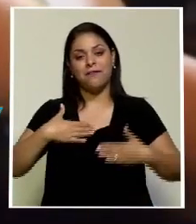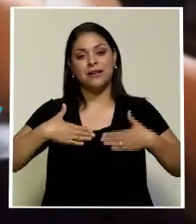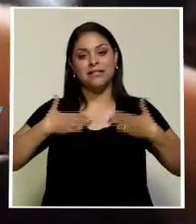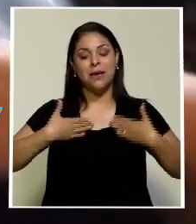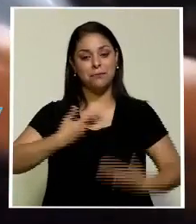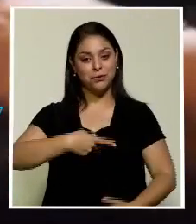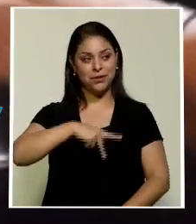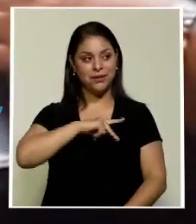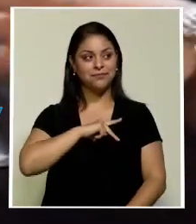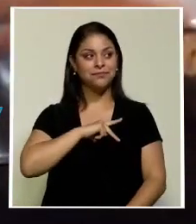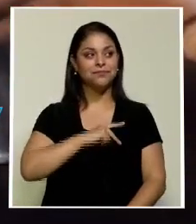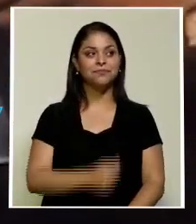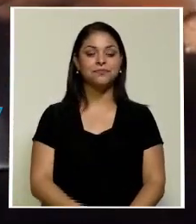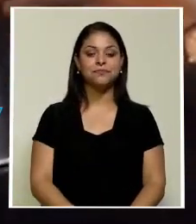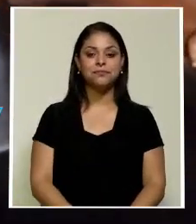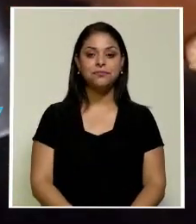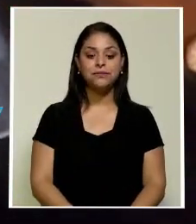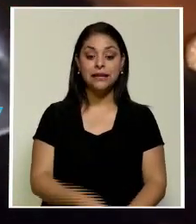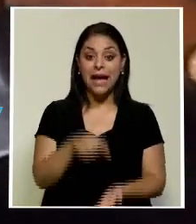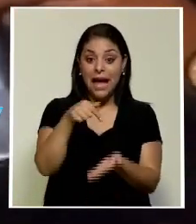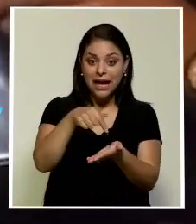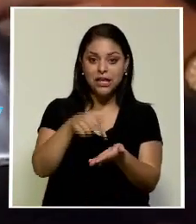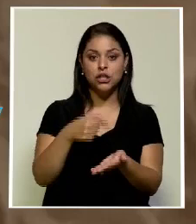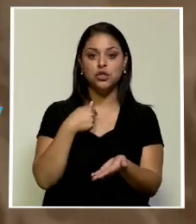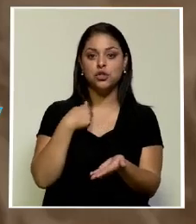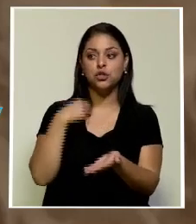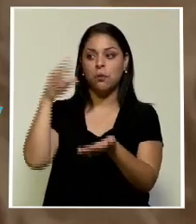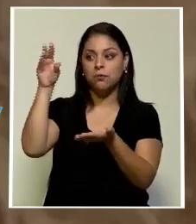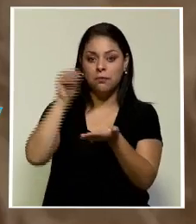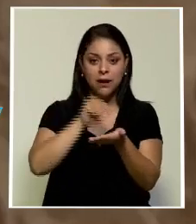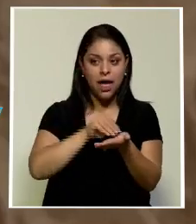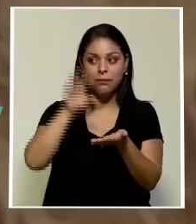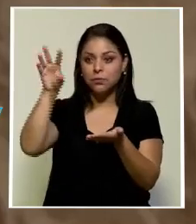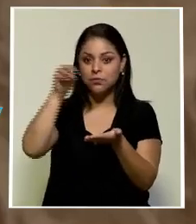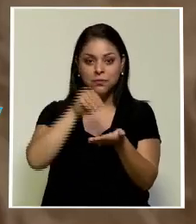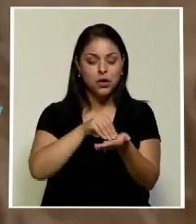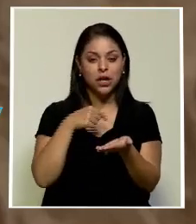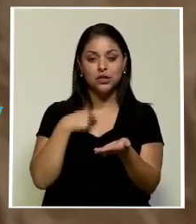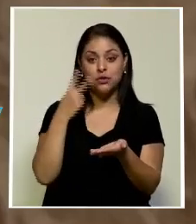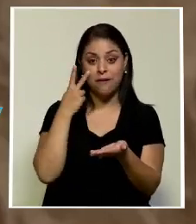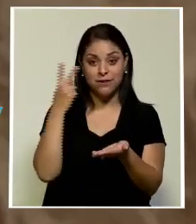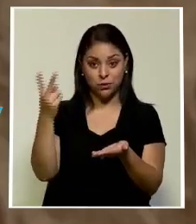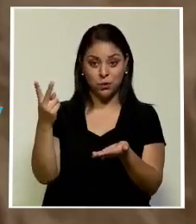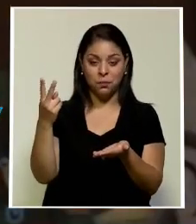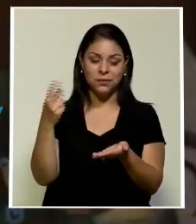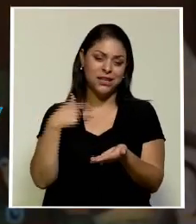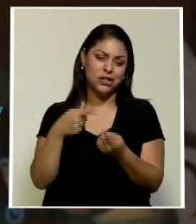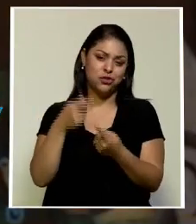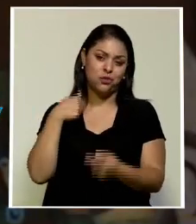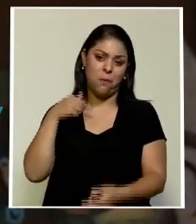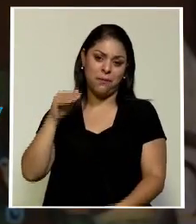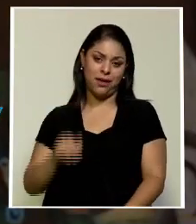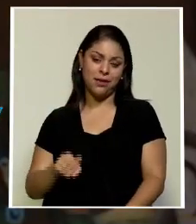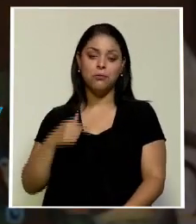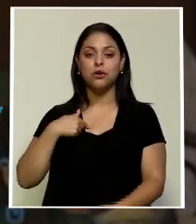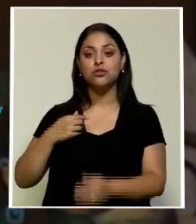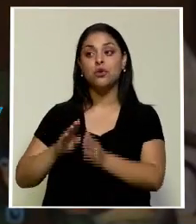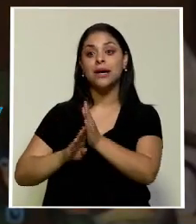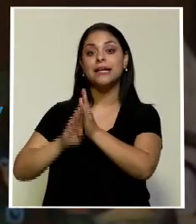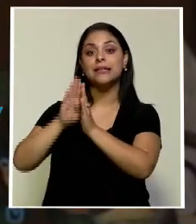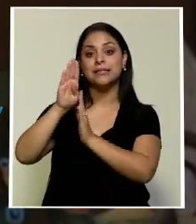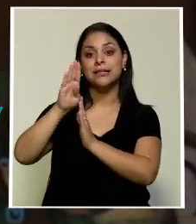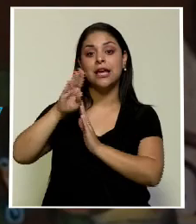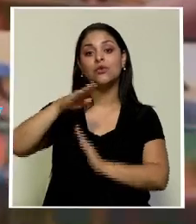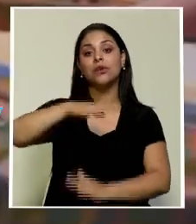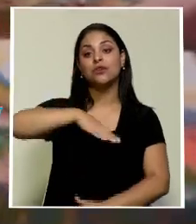esas yo plasmo lo que he visto desde que soy pequeña, porque crecí en una zona rural. Entonces voy a traer, como